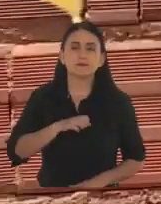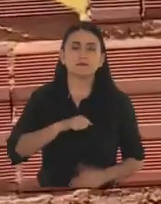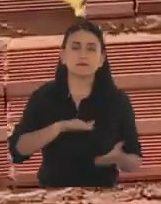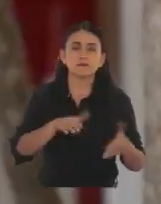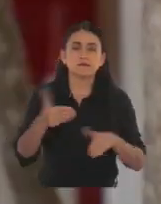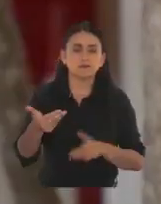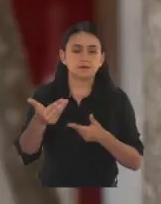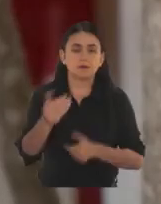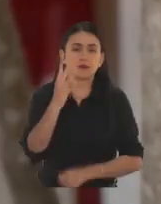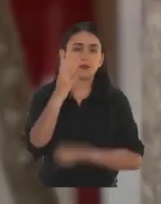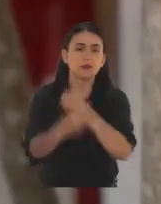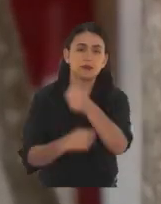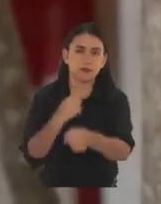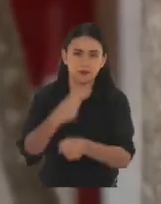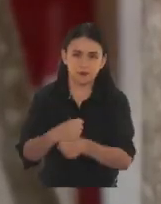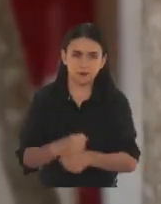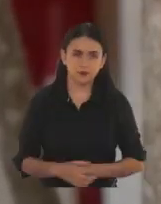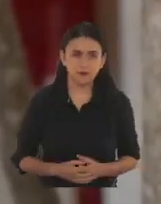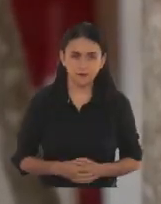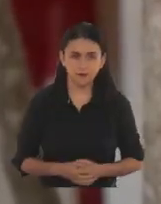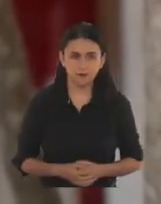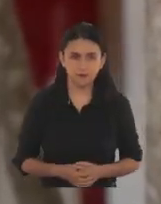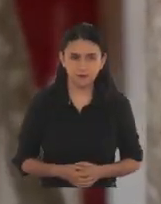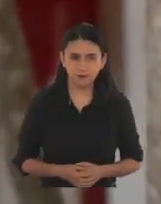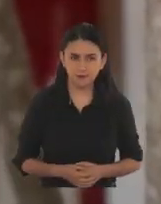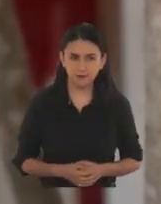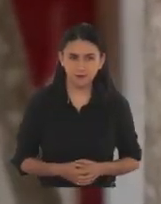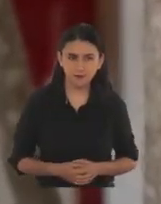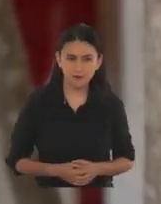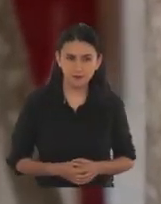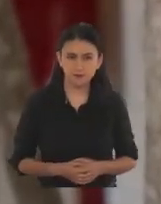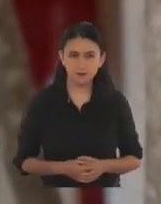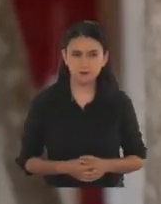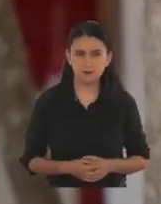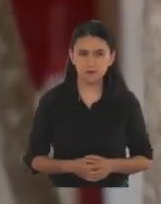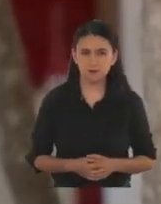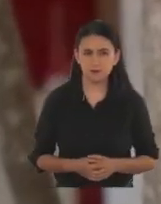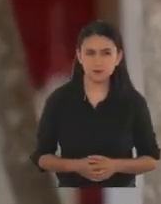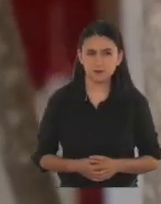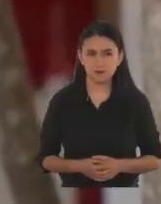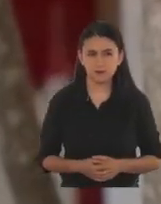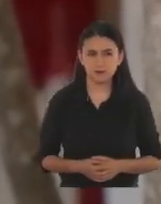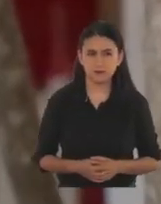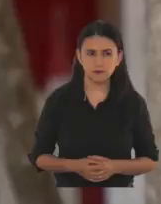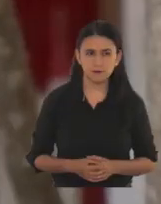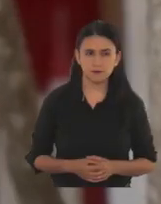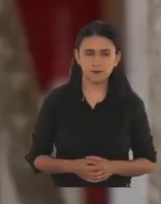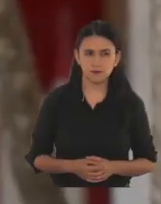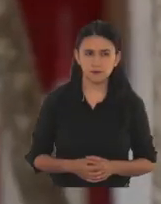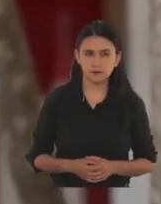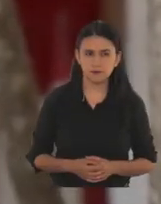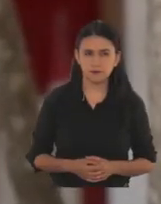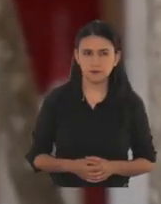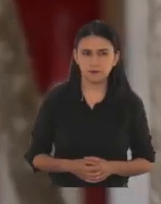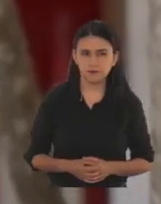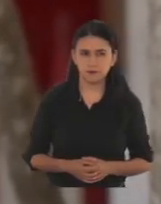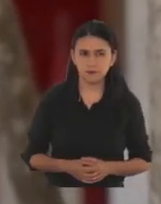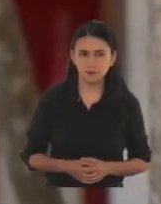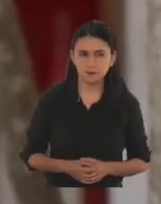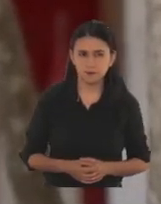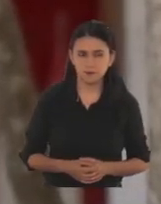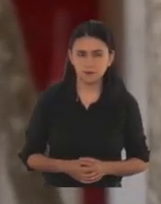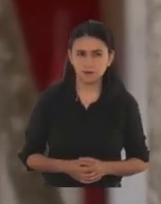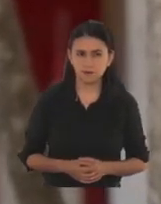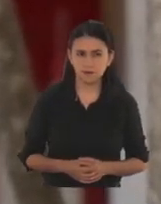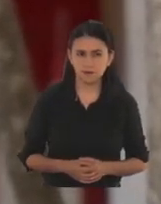emergencia. Pero cuando vine, sí, ya la casa estaba vuelta en llamas y la gente acá, la cosa, orando, para